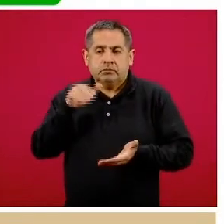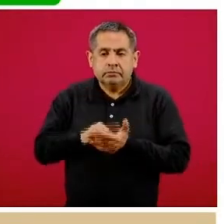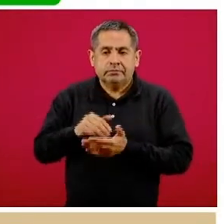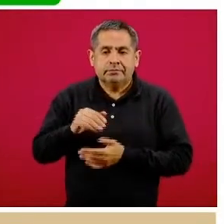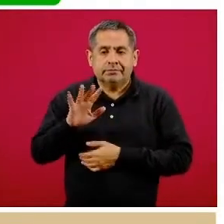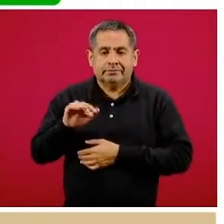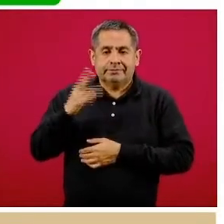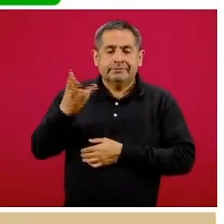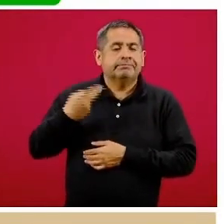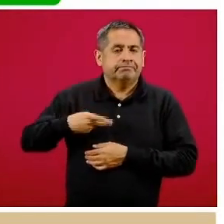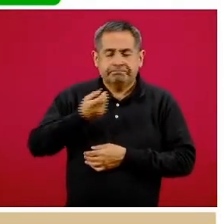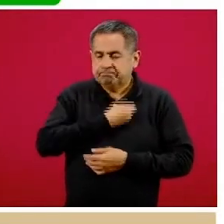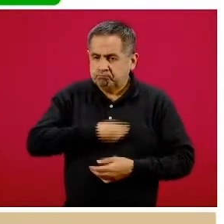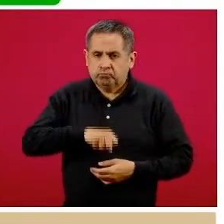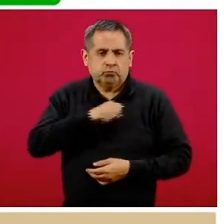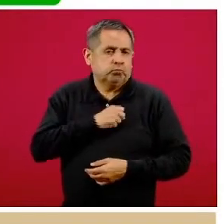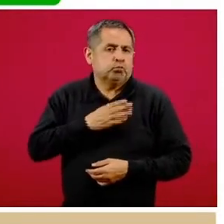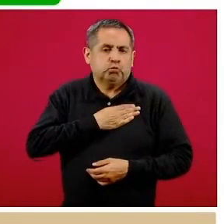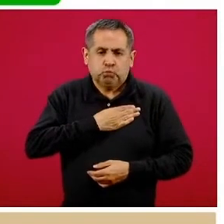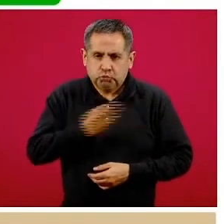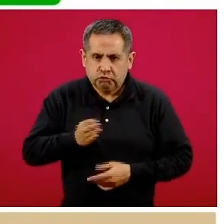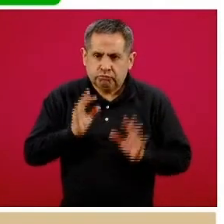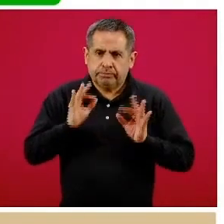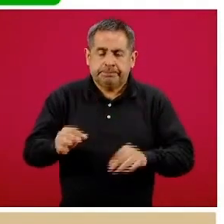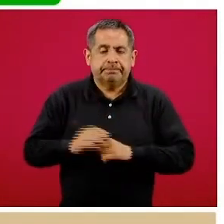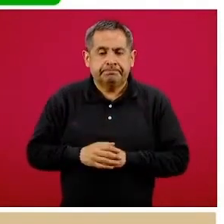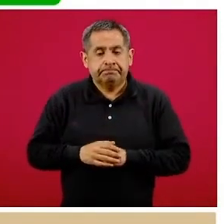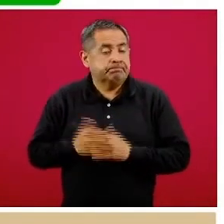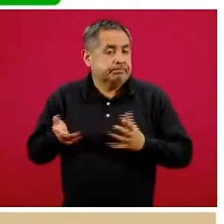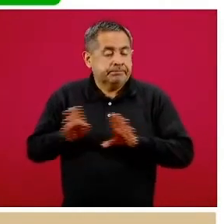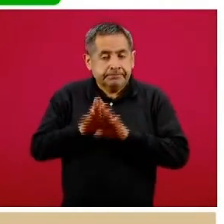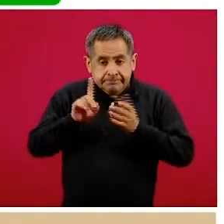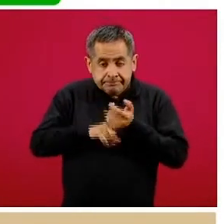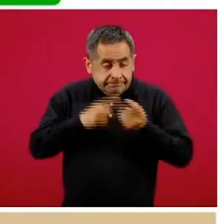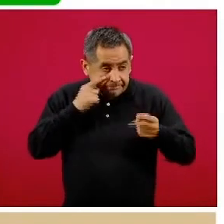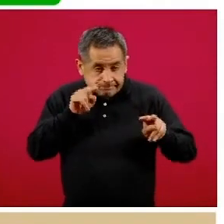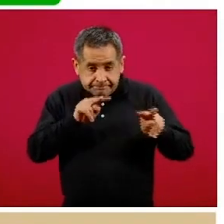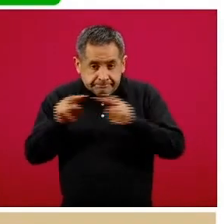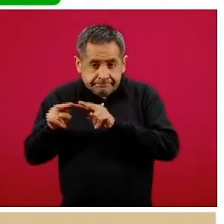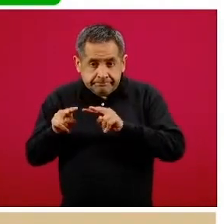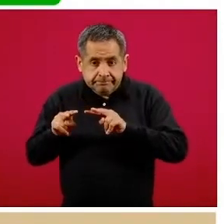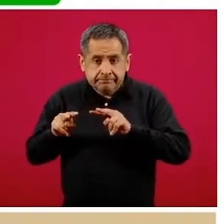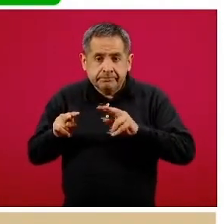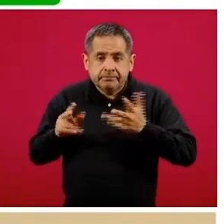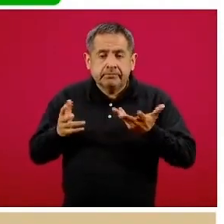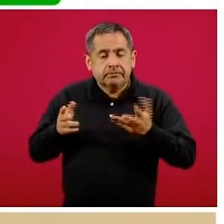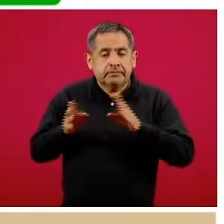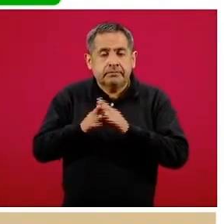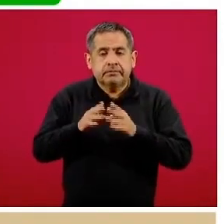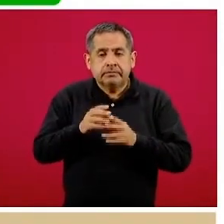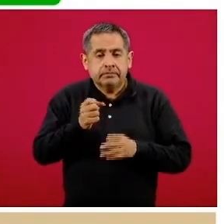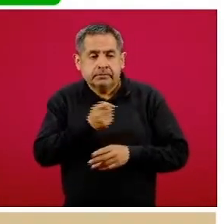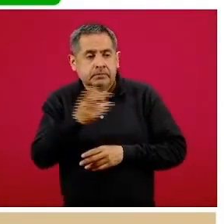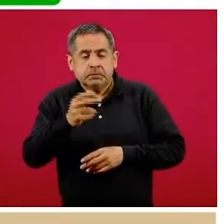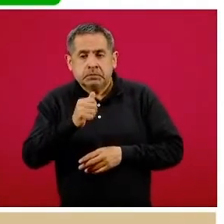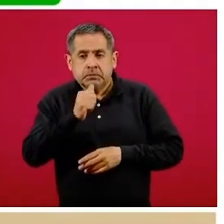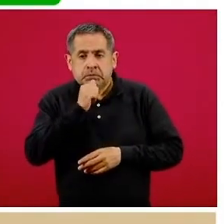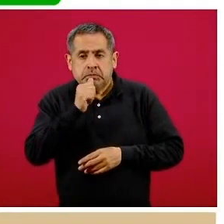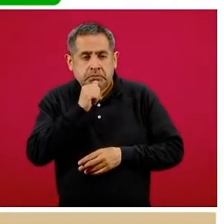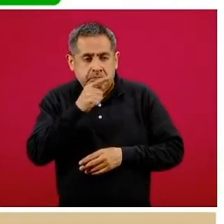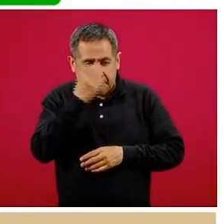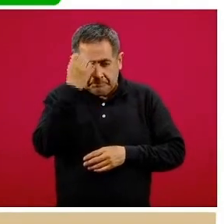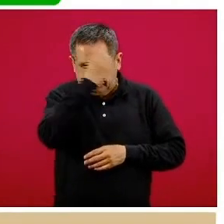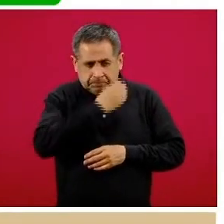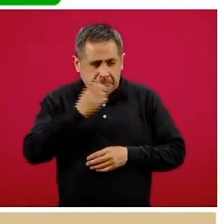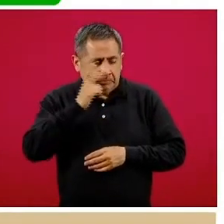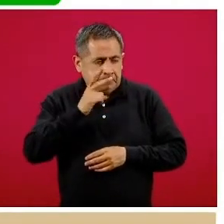550.053 personas y se estima que con estas personas a las que aún no se les ha hecho